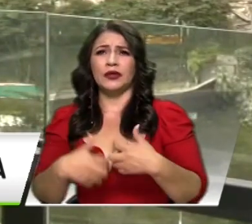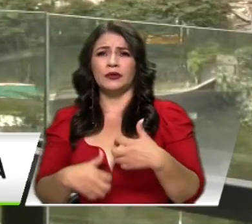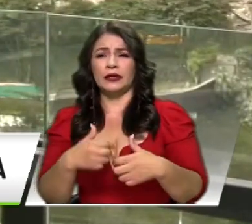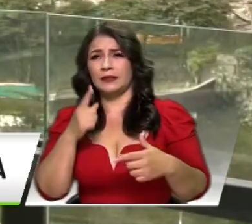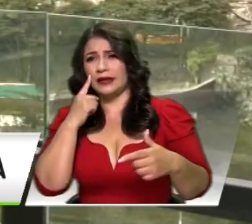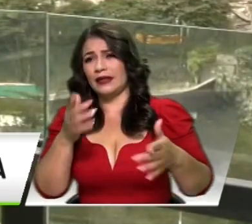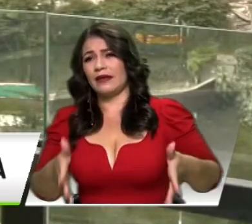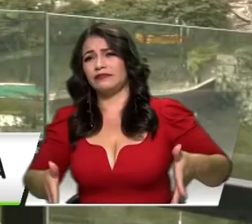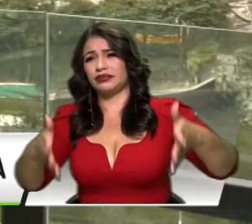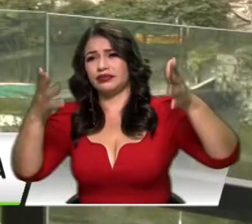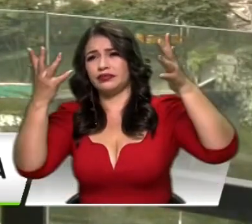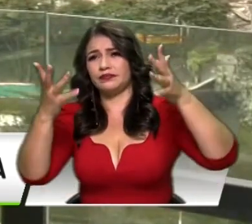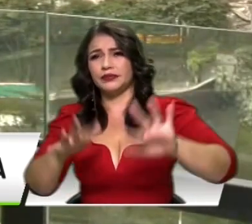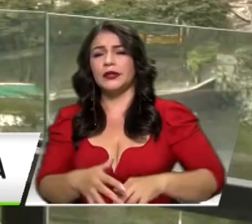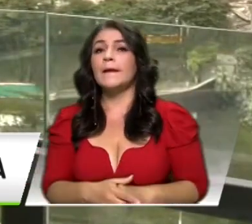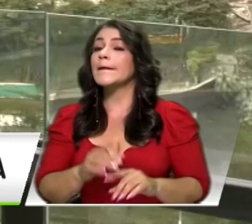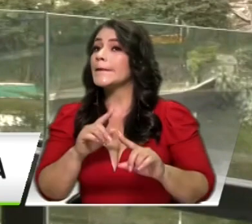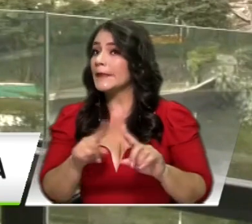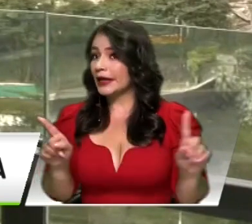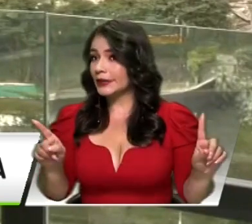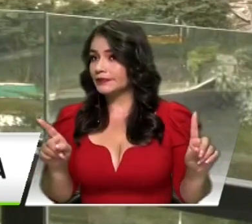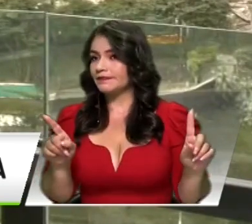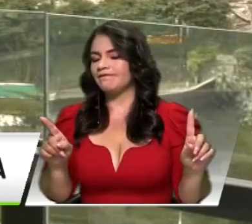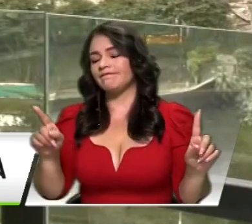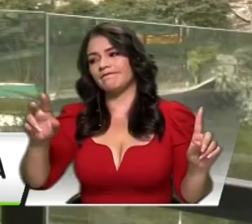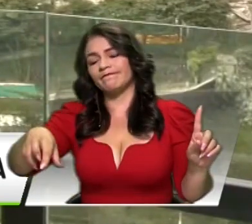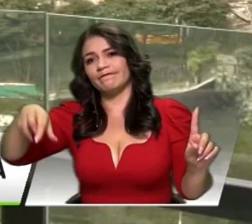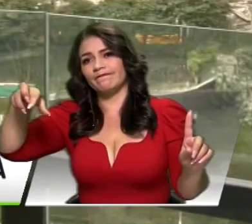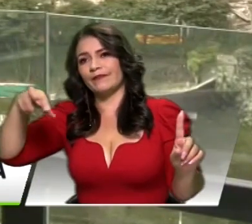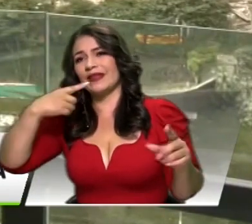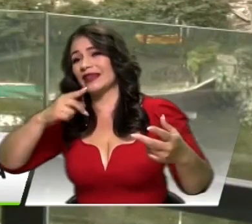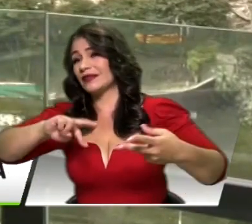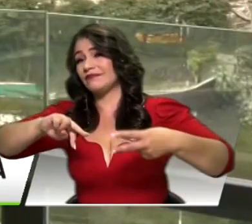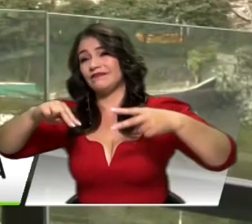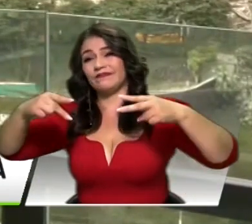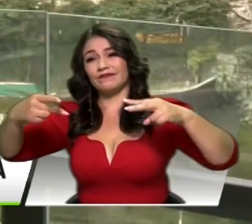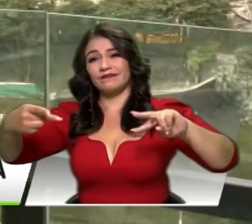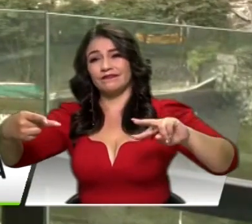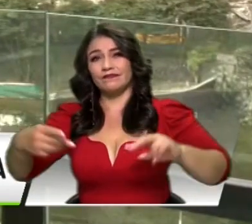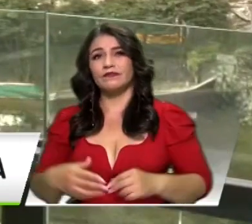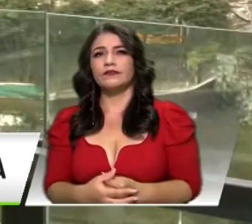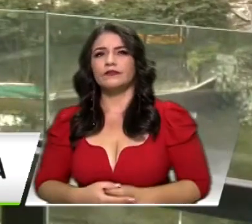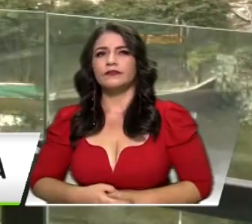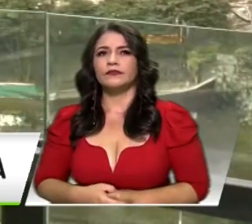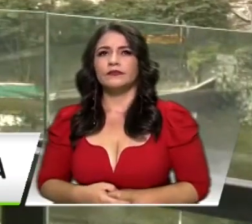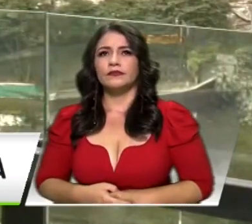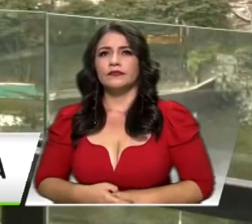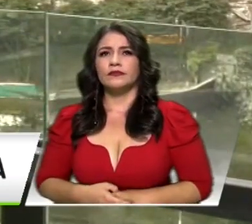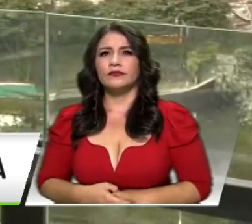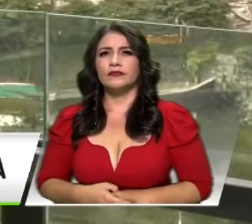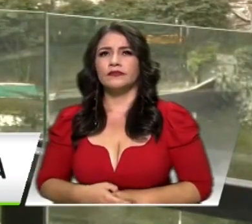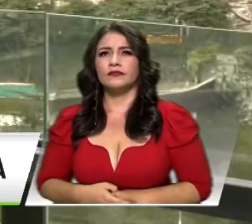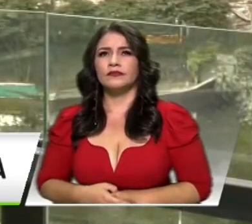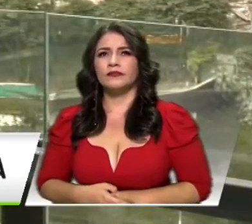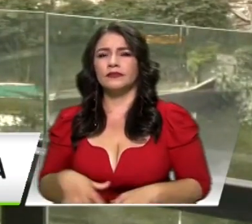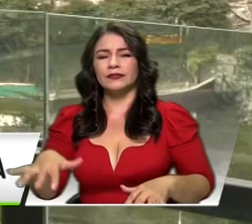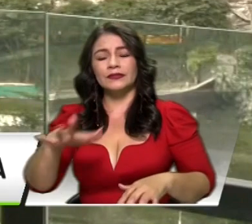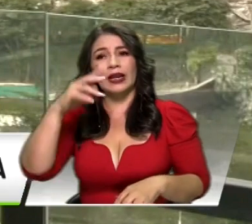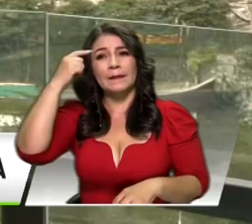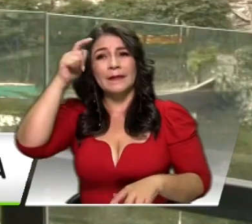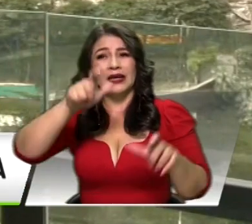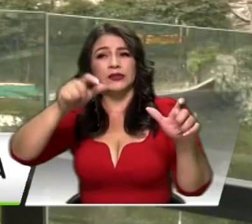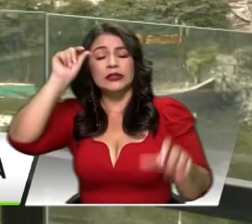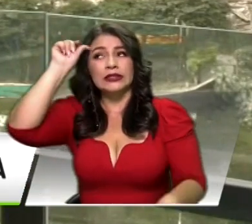edificio Continental Towers. Sin embargo, los expertos piensan todo lo contrario, porque aseguran que en la retina de la gente, en el recorderis de la